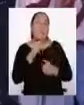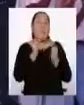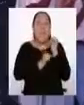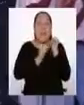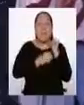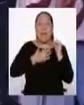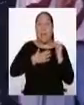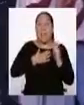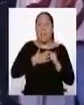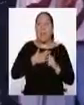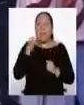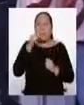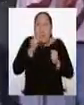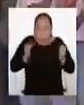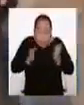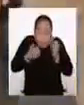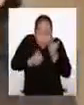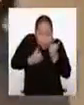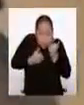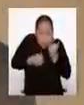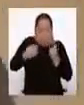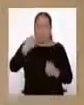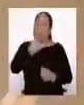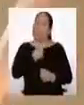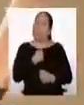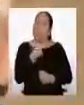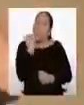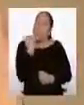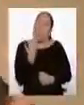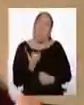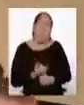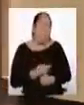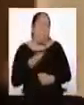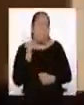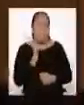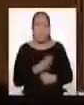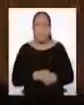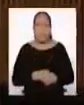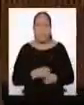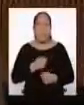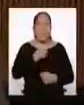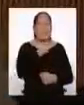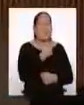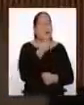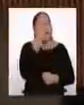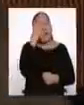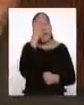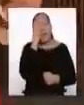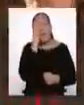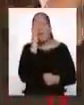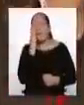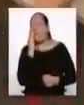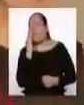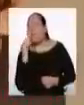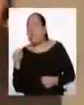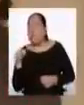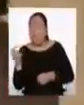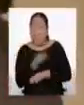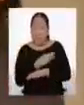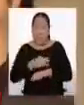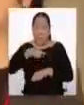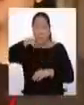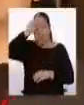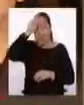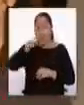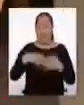yo, cuando estaba en el colegio. Y es así que nos empezamos a enamorar básicamente de la música peruana hasta que